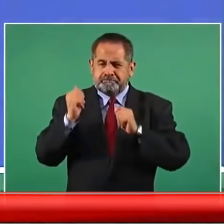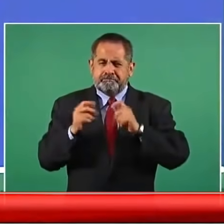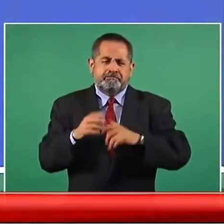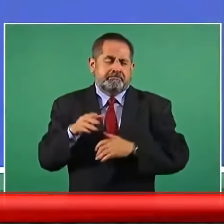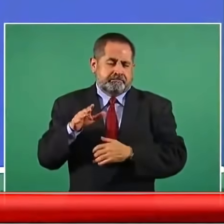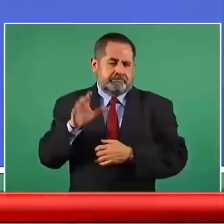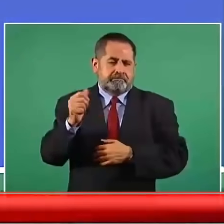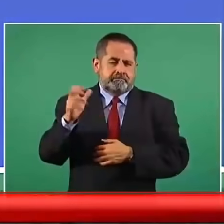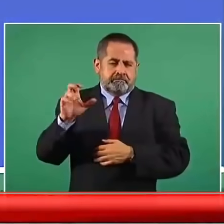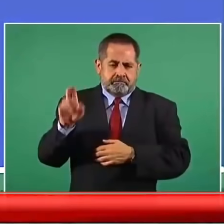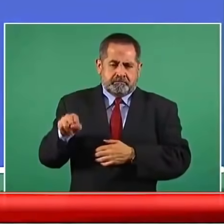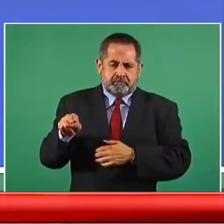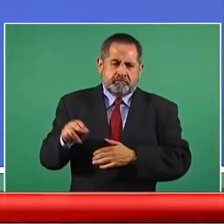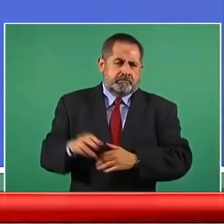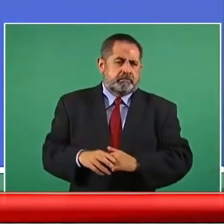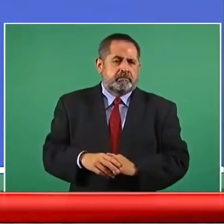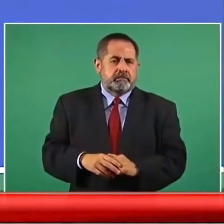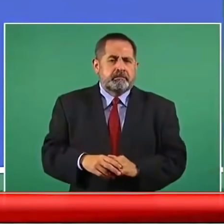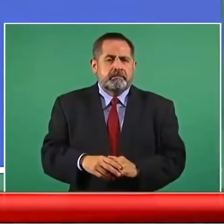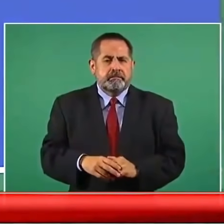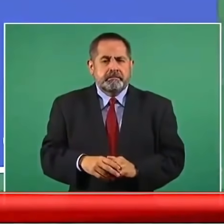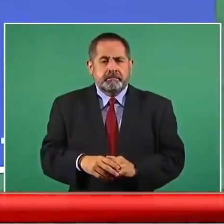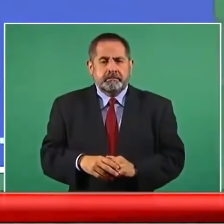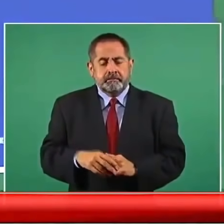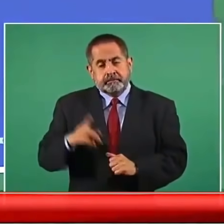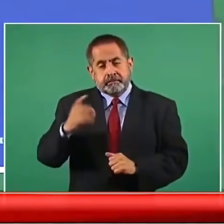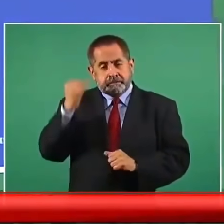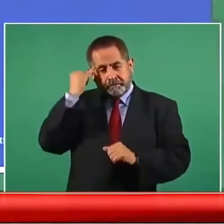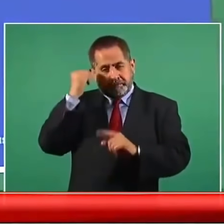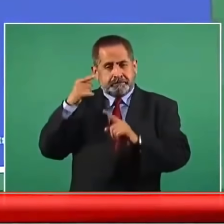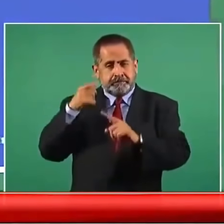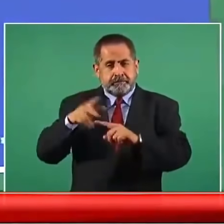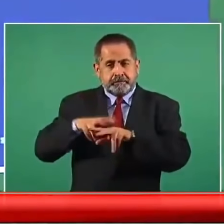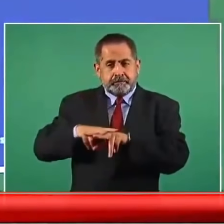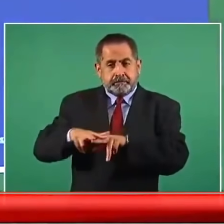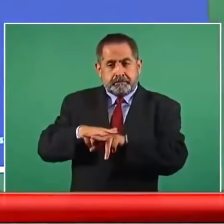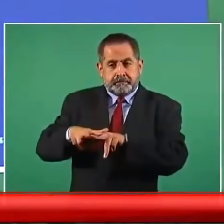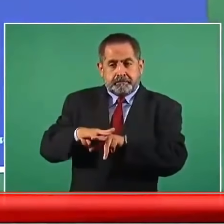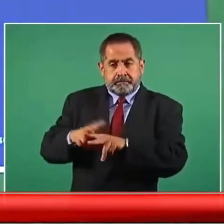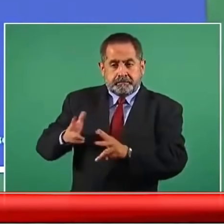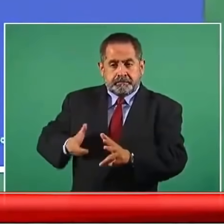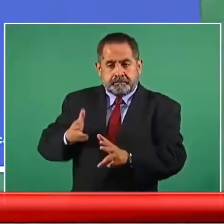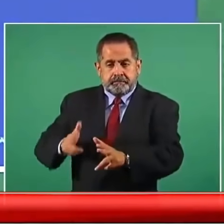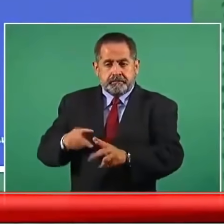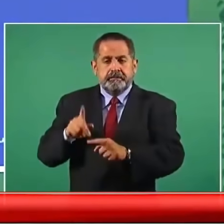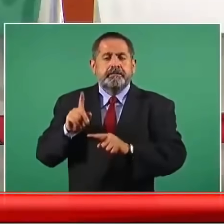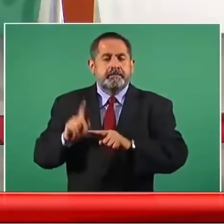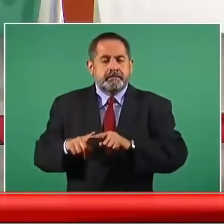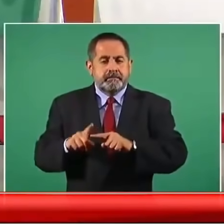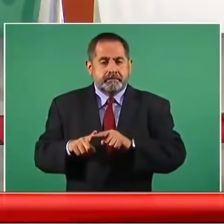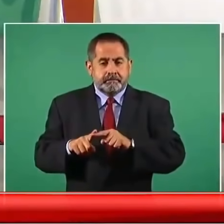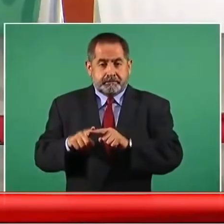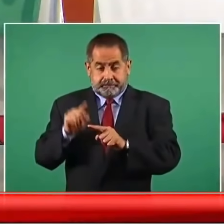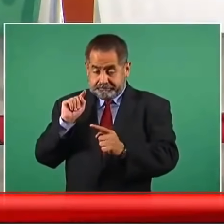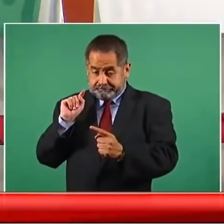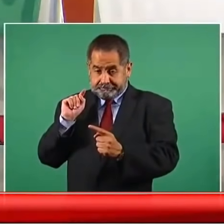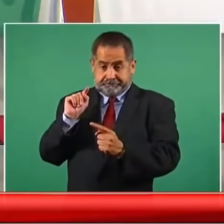a Cancún. Entonces, el propósito del tren también es que los que llegan acá,